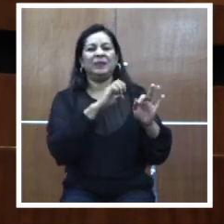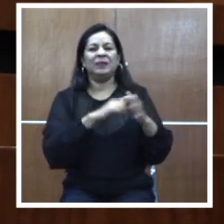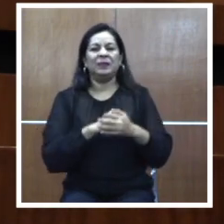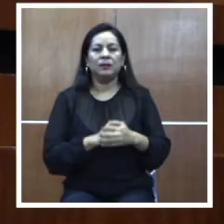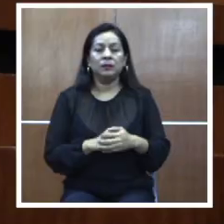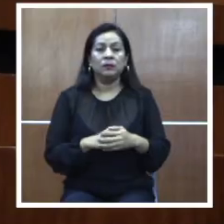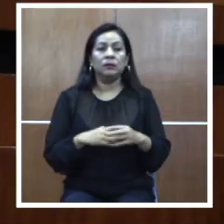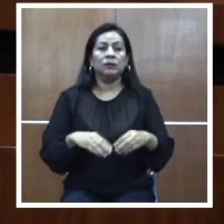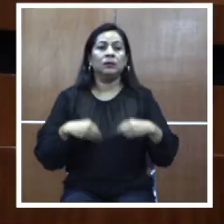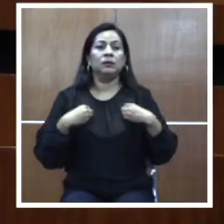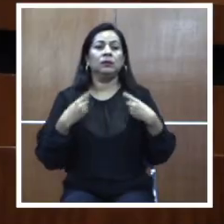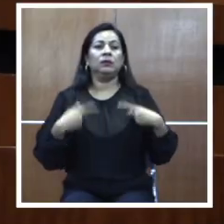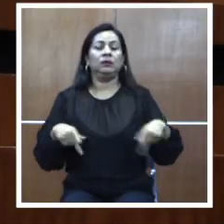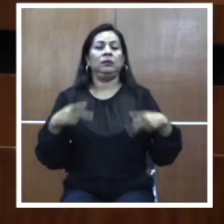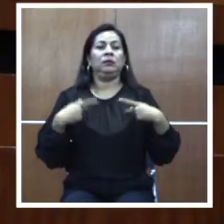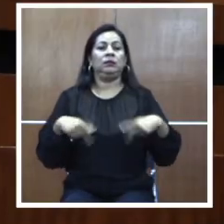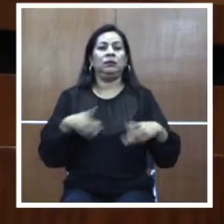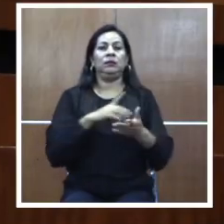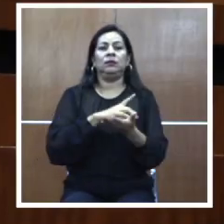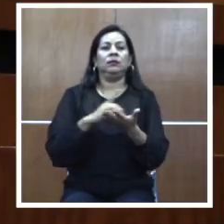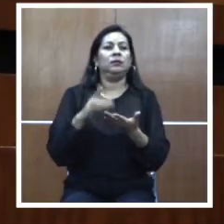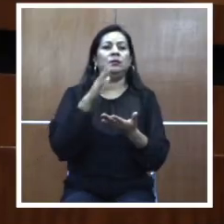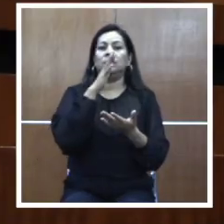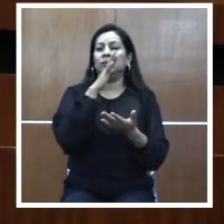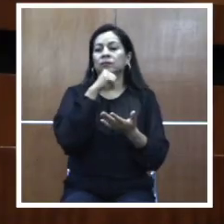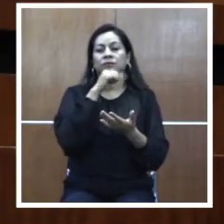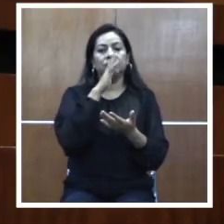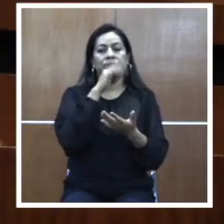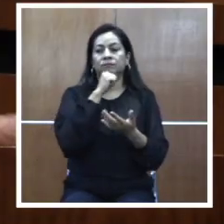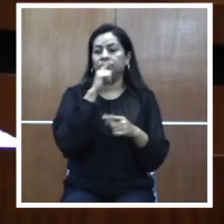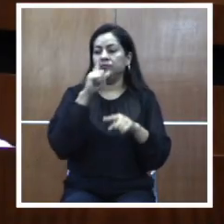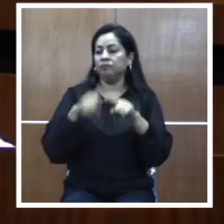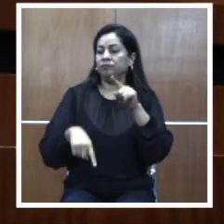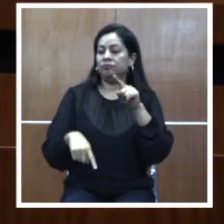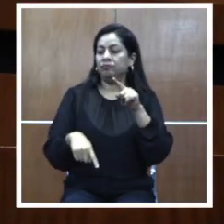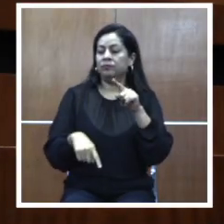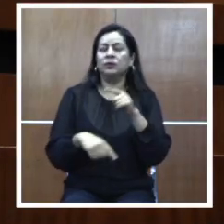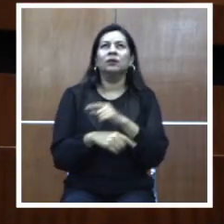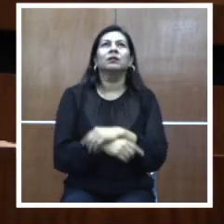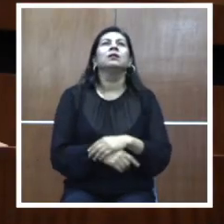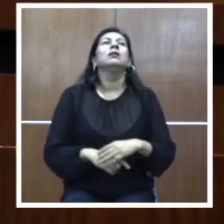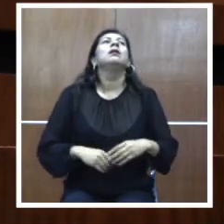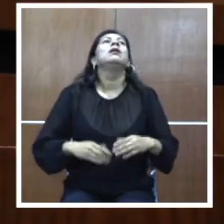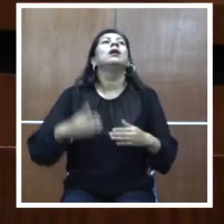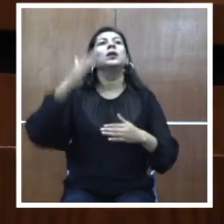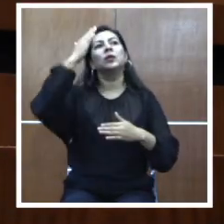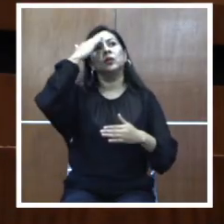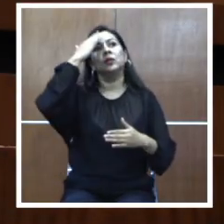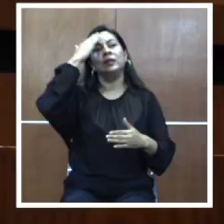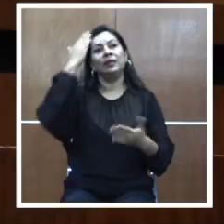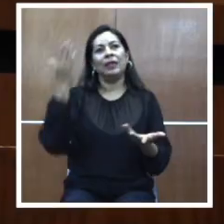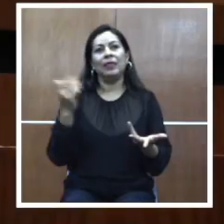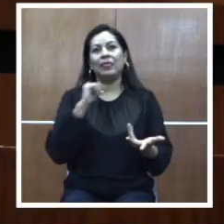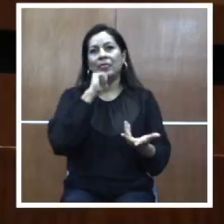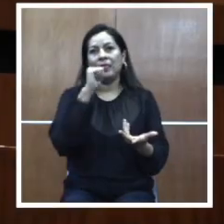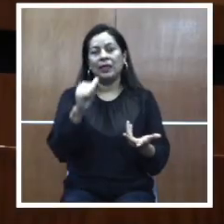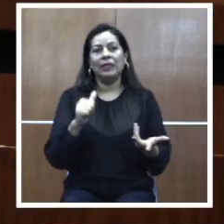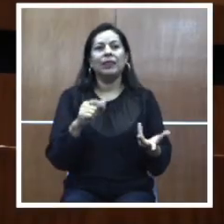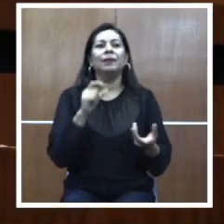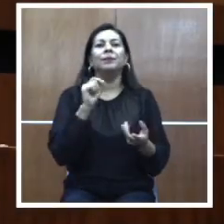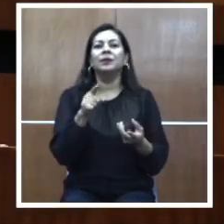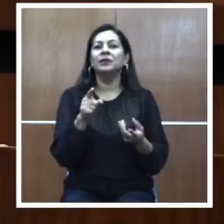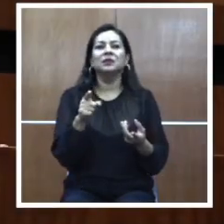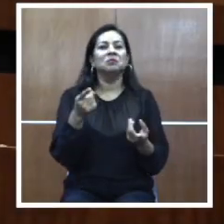La dignidad de las personas es un derecho que no puede ser arrebatado por ninguna autoridad, por ningún Estado y